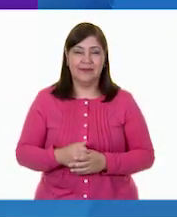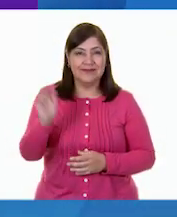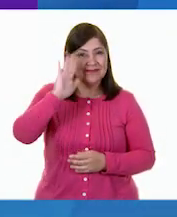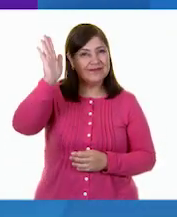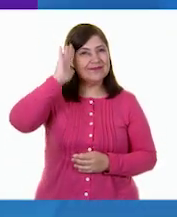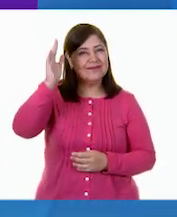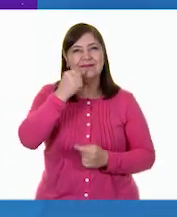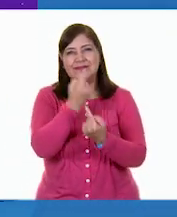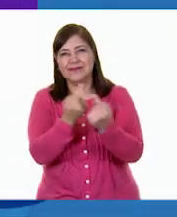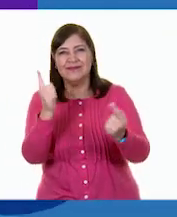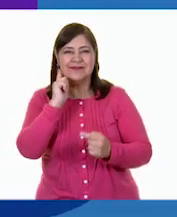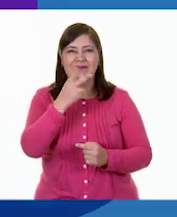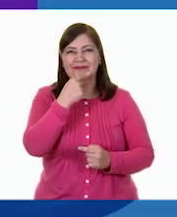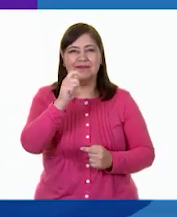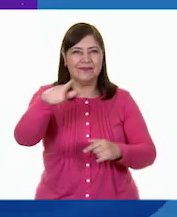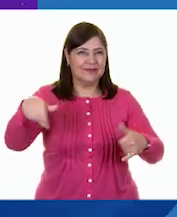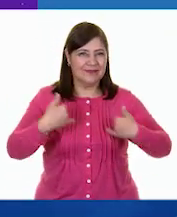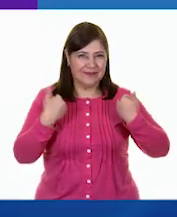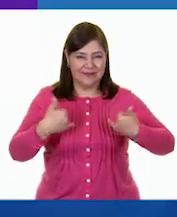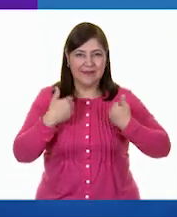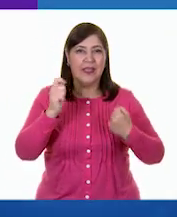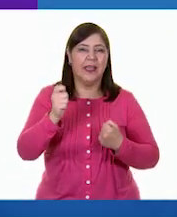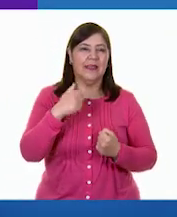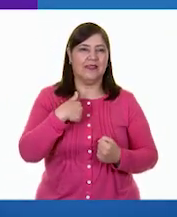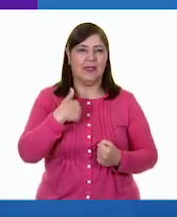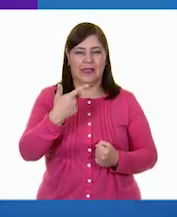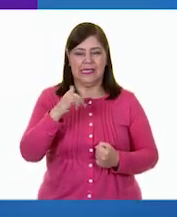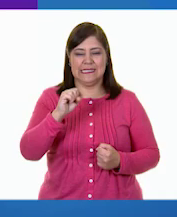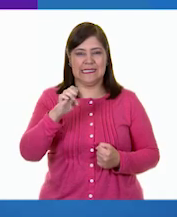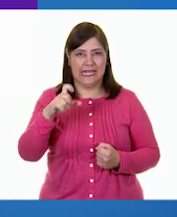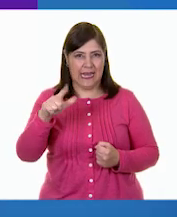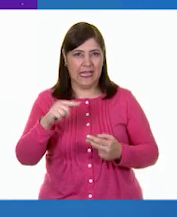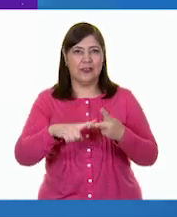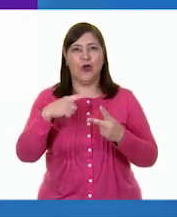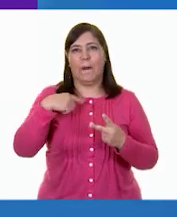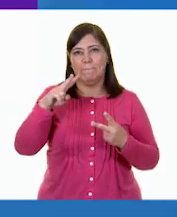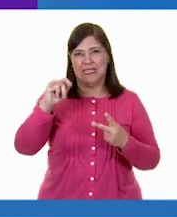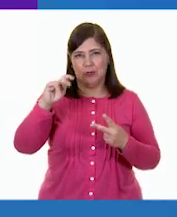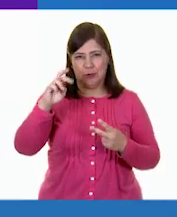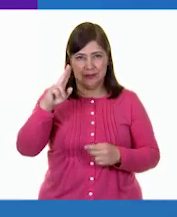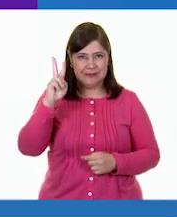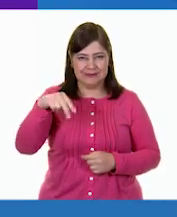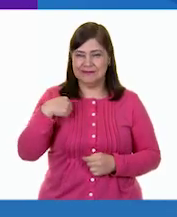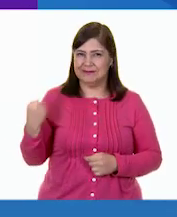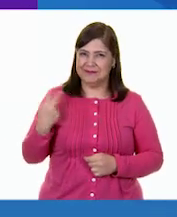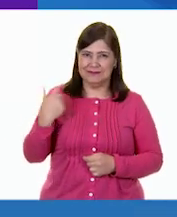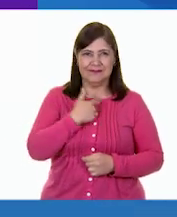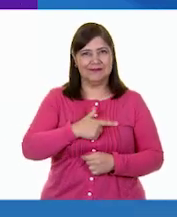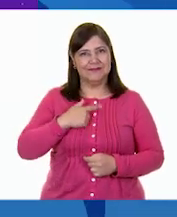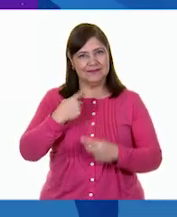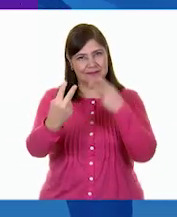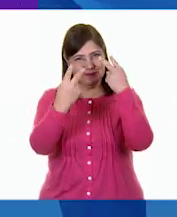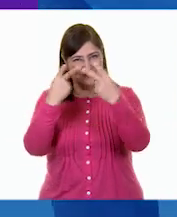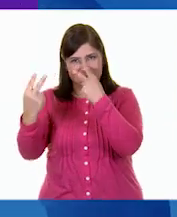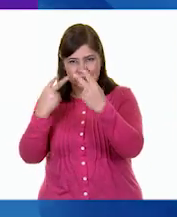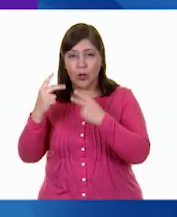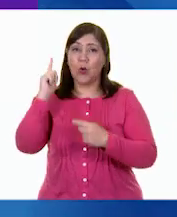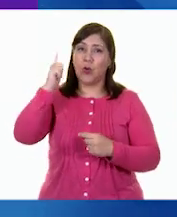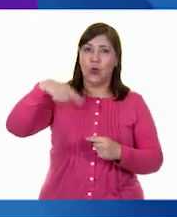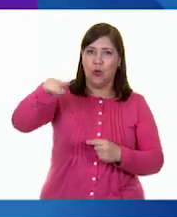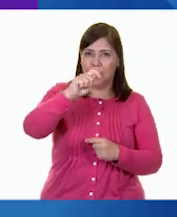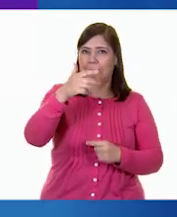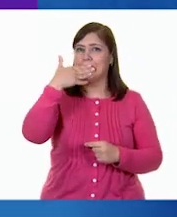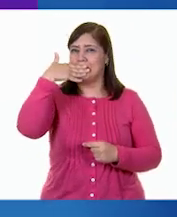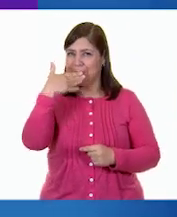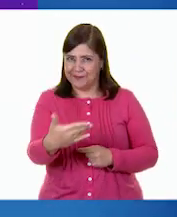Hola, chicas y chicos. ¿Cómo están? Yo soy Gisela Sierra. Y yo soy Víctor Díaz. Nos da mucho gusto que nos acompañen y esperamos que se